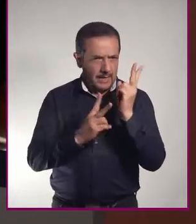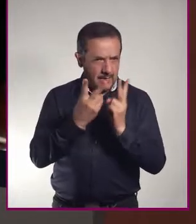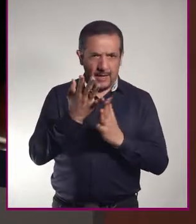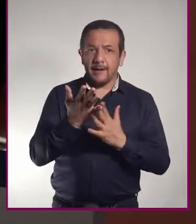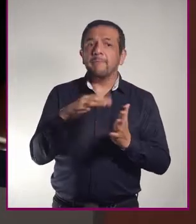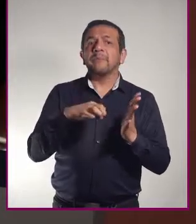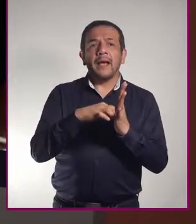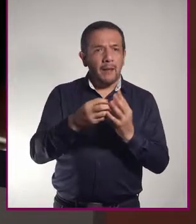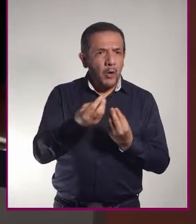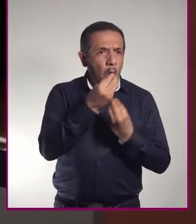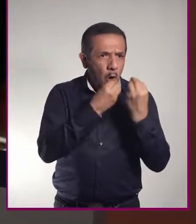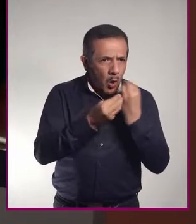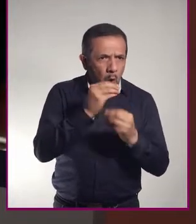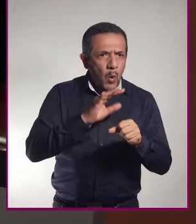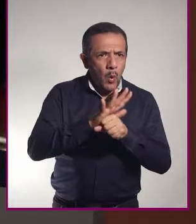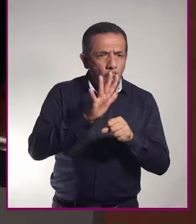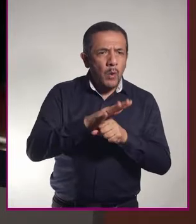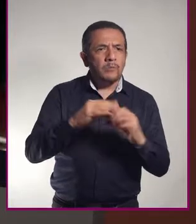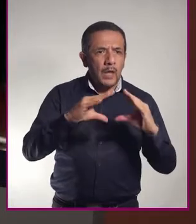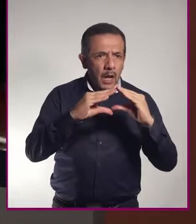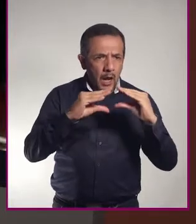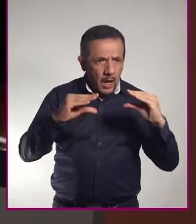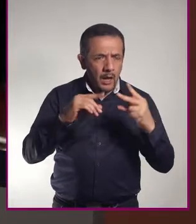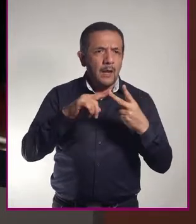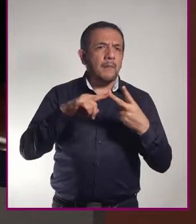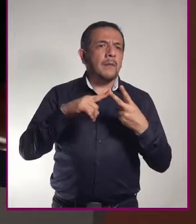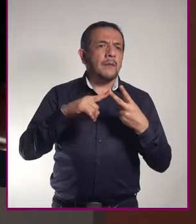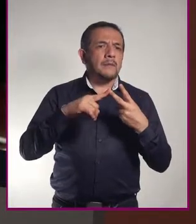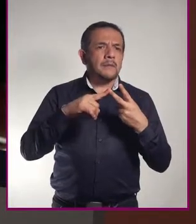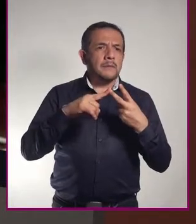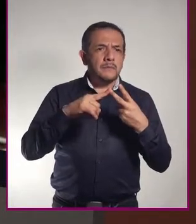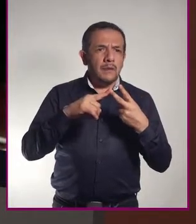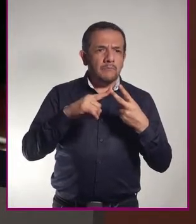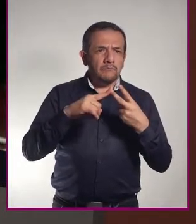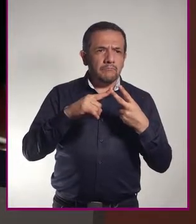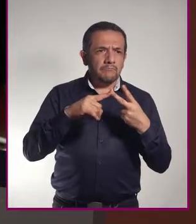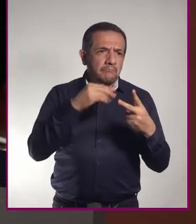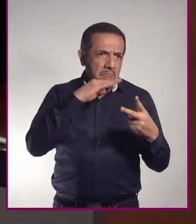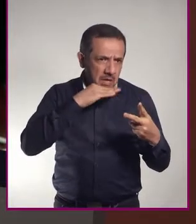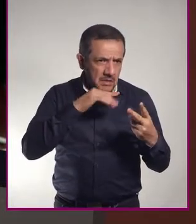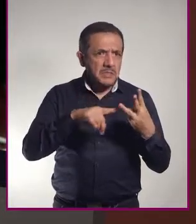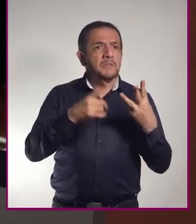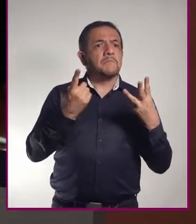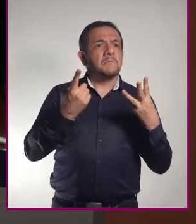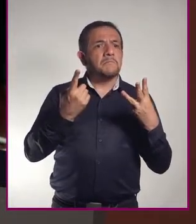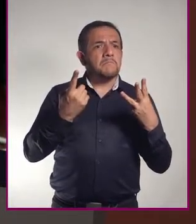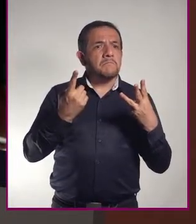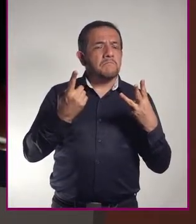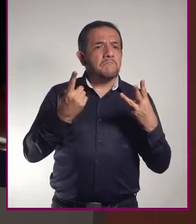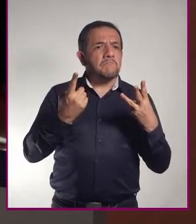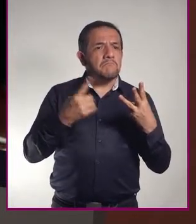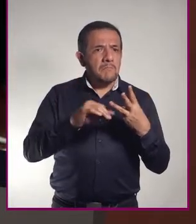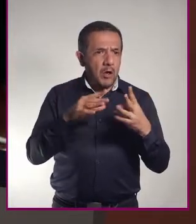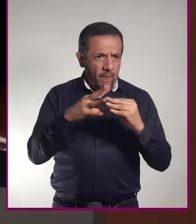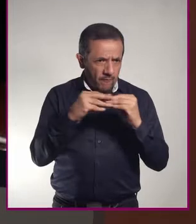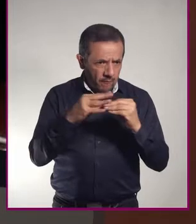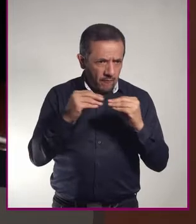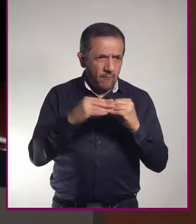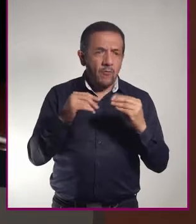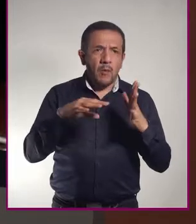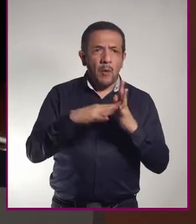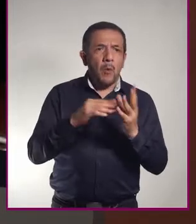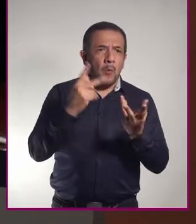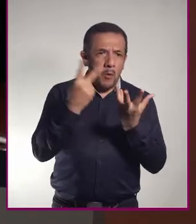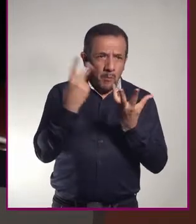Los alimentos más comunes eran la calabaza, el maíz, frutos como